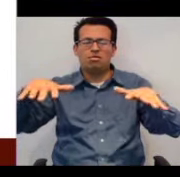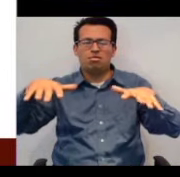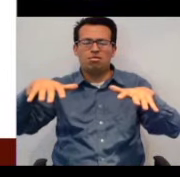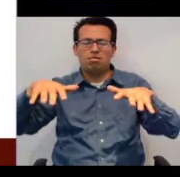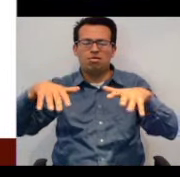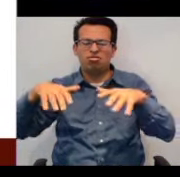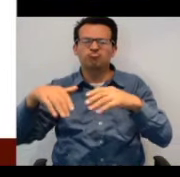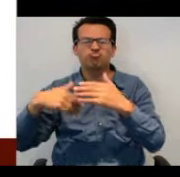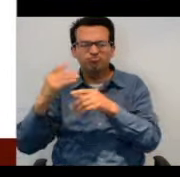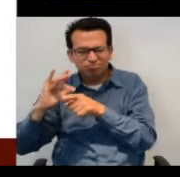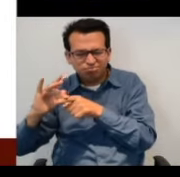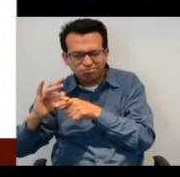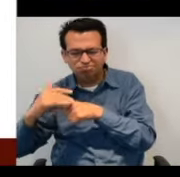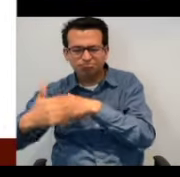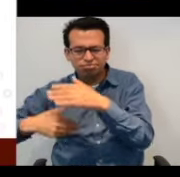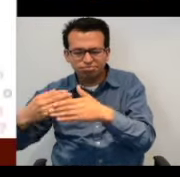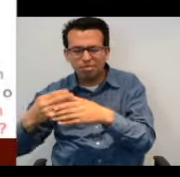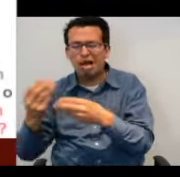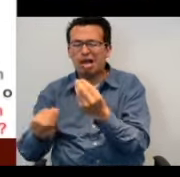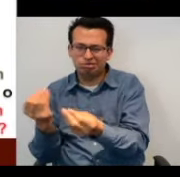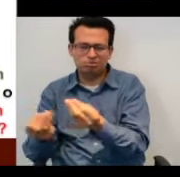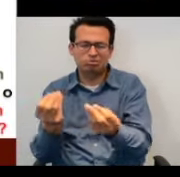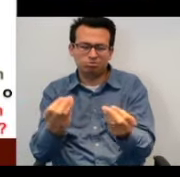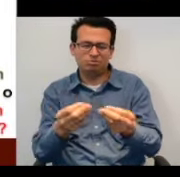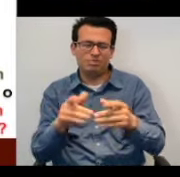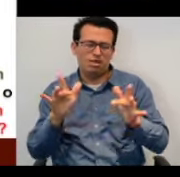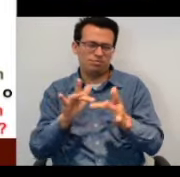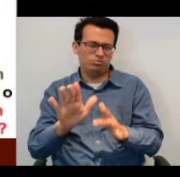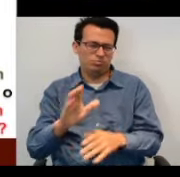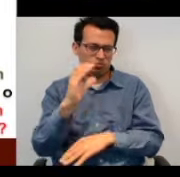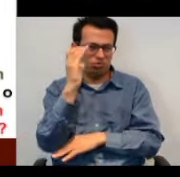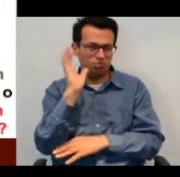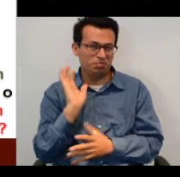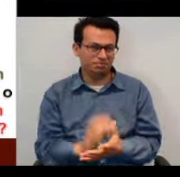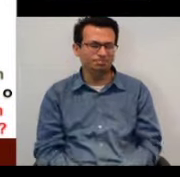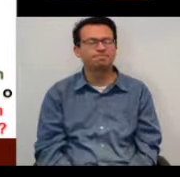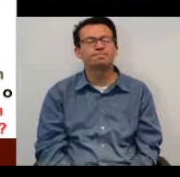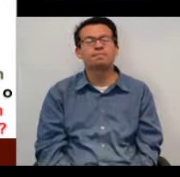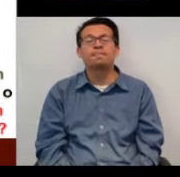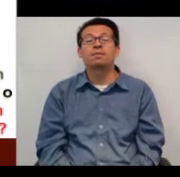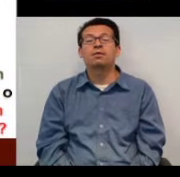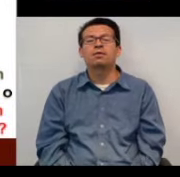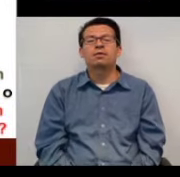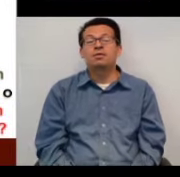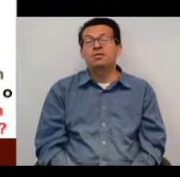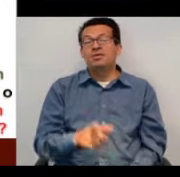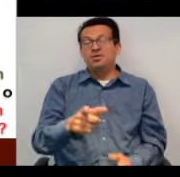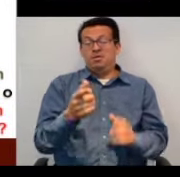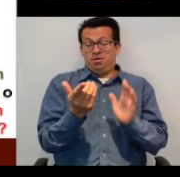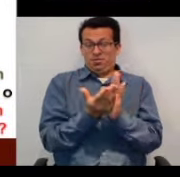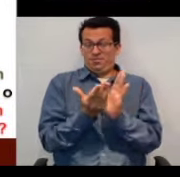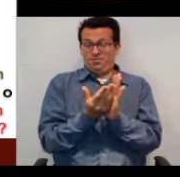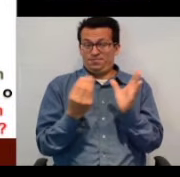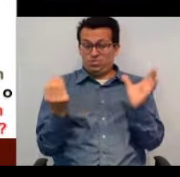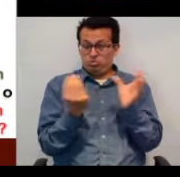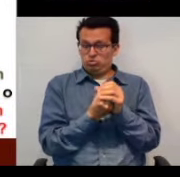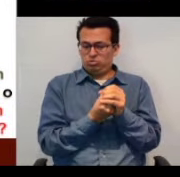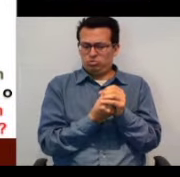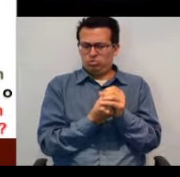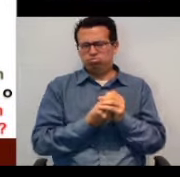adecuadas frente a lo que significa el caso colombiano. En este sentido, la educación inclusiva representa un